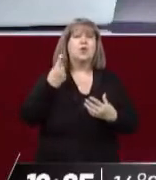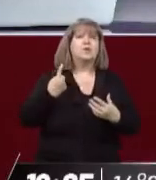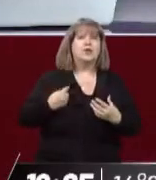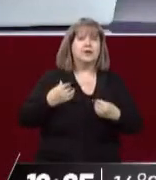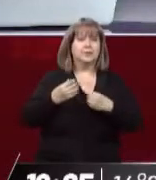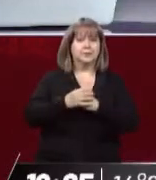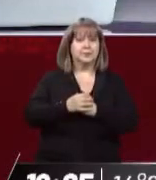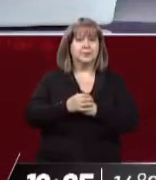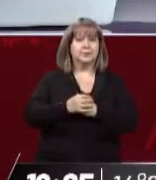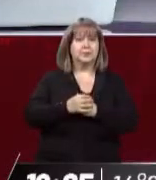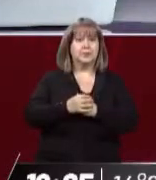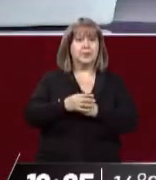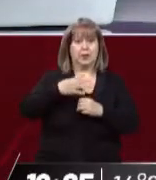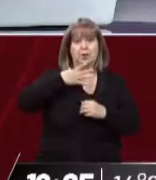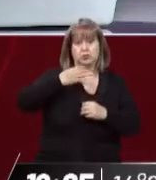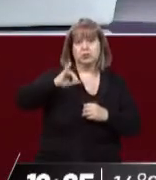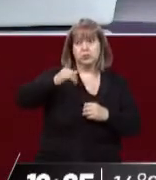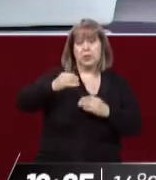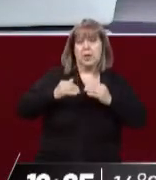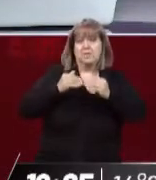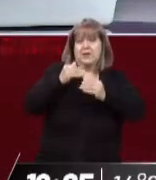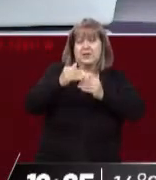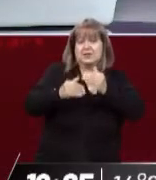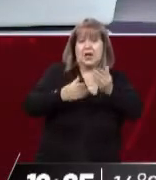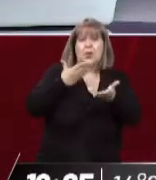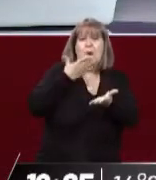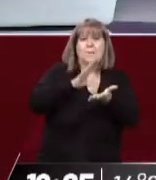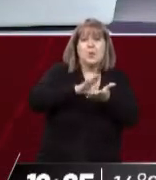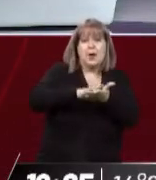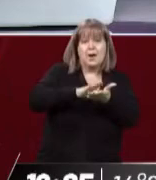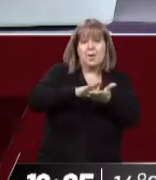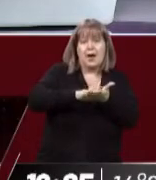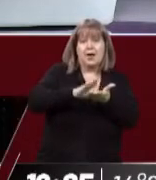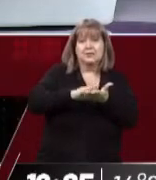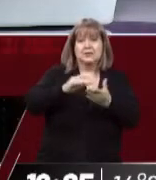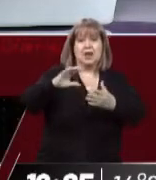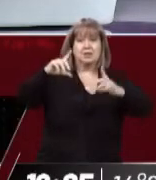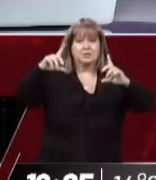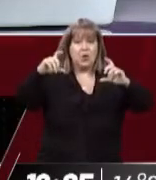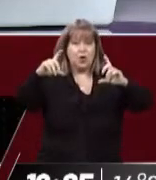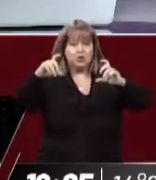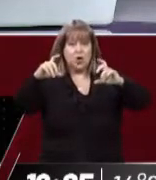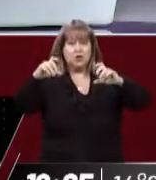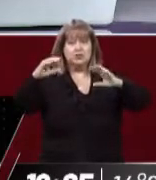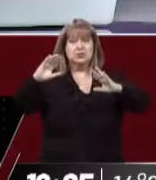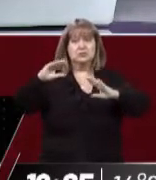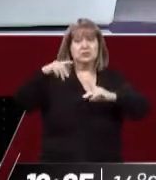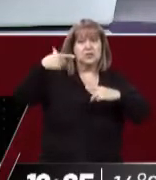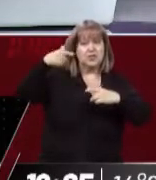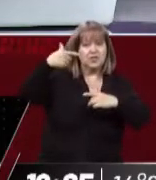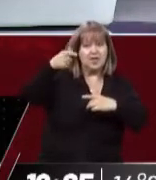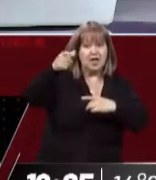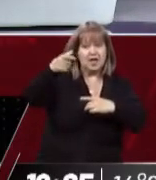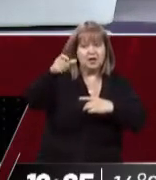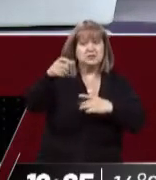poco. Exactamente, bueno, sí, se va avanzando y se van incorporando cada vez más imágenes y también pruebas, ¿no? Todo lo